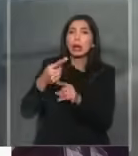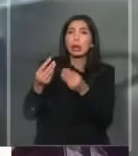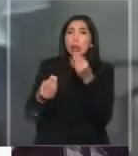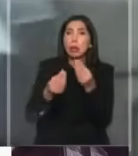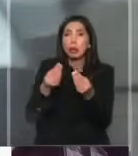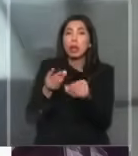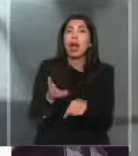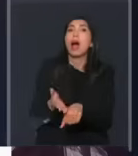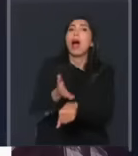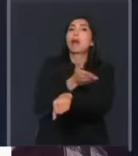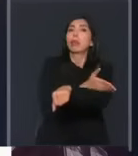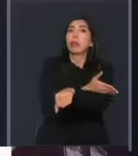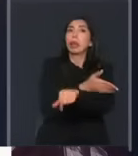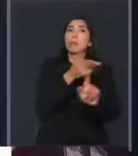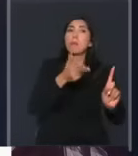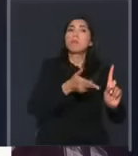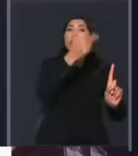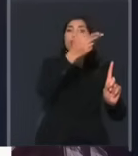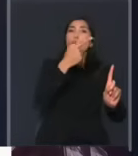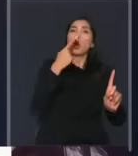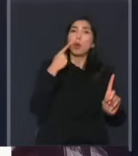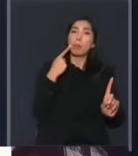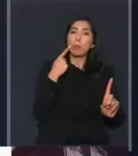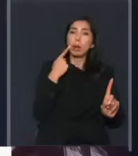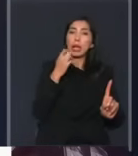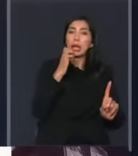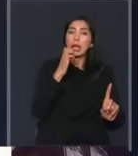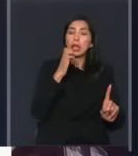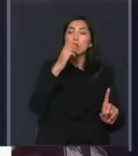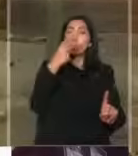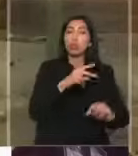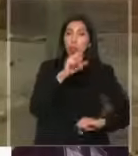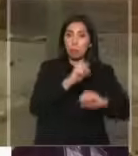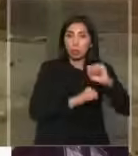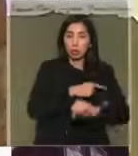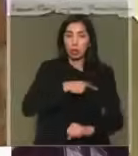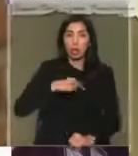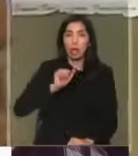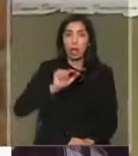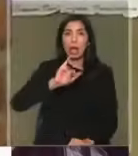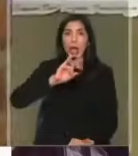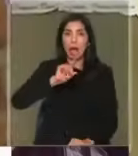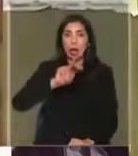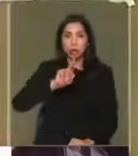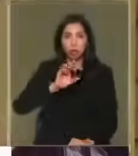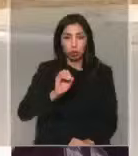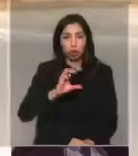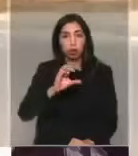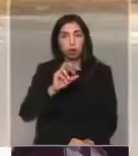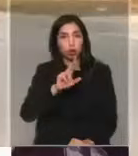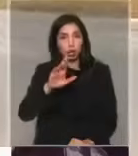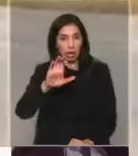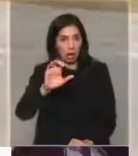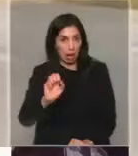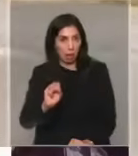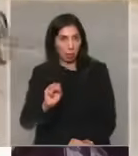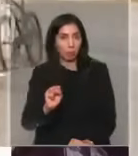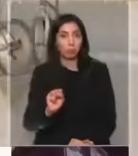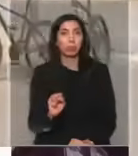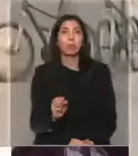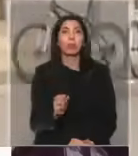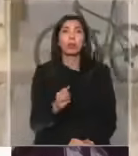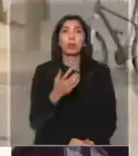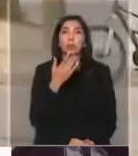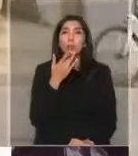por encargo del empresario Alejandro Correa ocurrido el 2020. Se produjo precisamente en el contexto del funcionamiento de